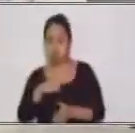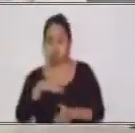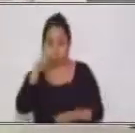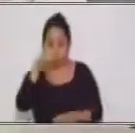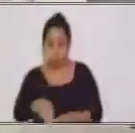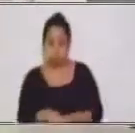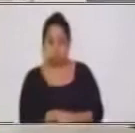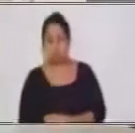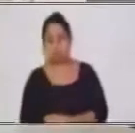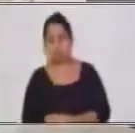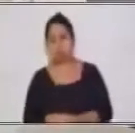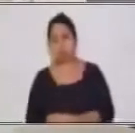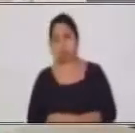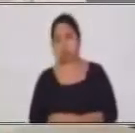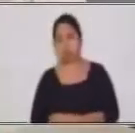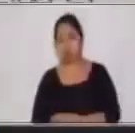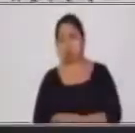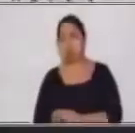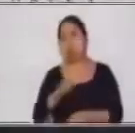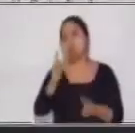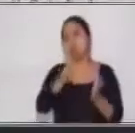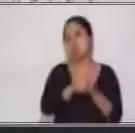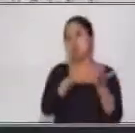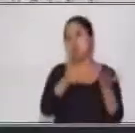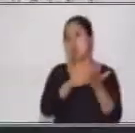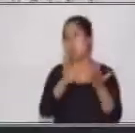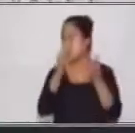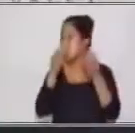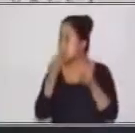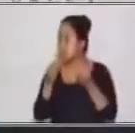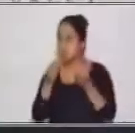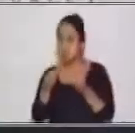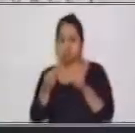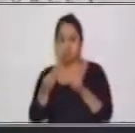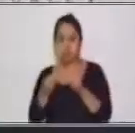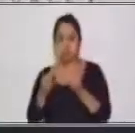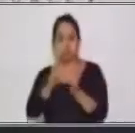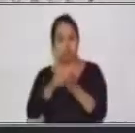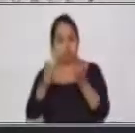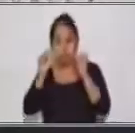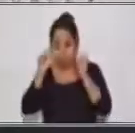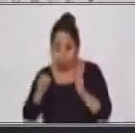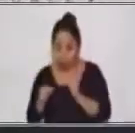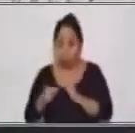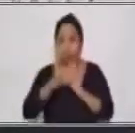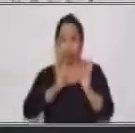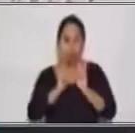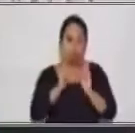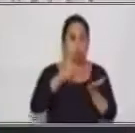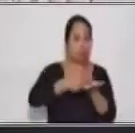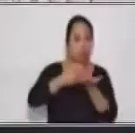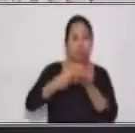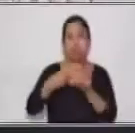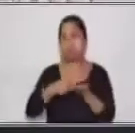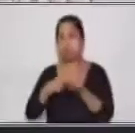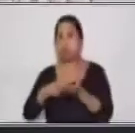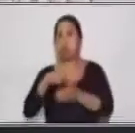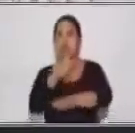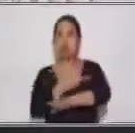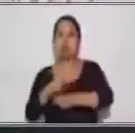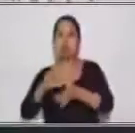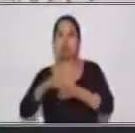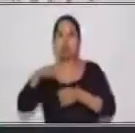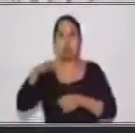actualidad. De obras podemos hablar infinidad de obras, o sea, existen un montón. Podemos hablar de la historia de un Pepe, La hija